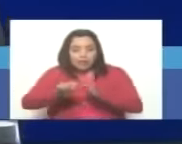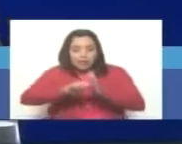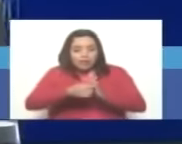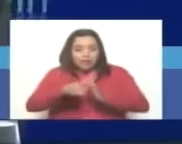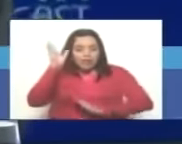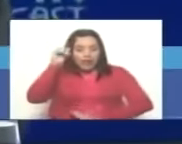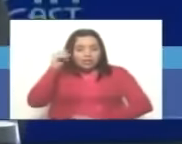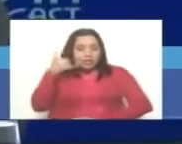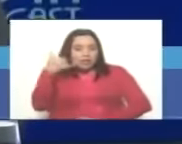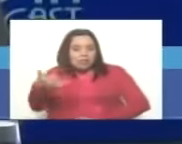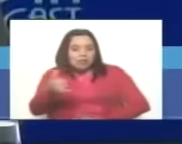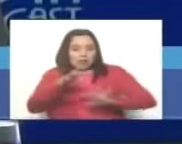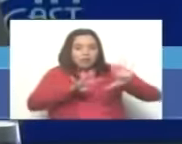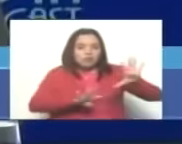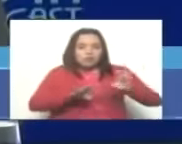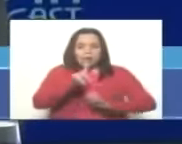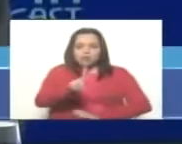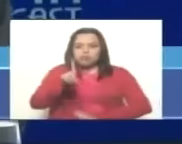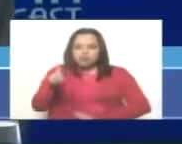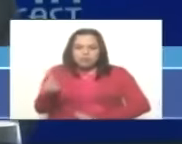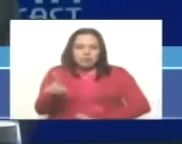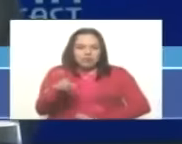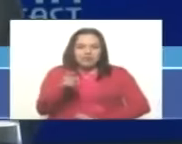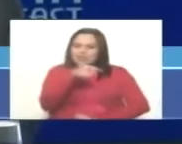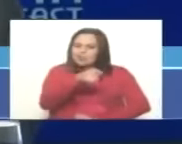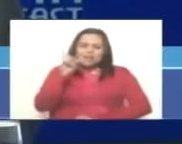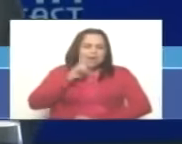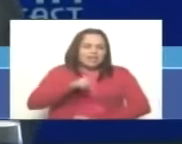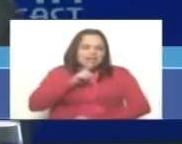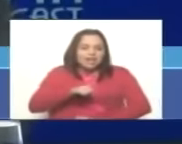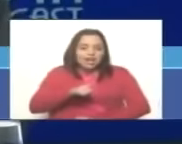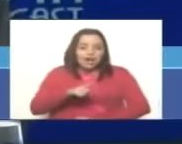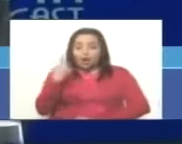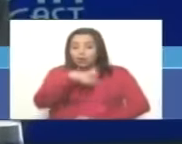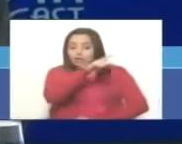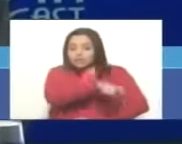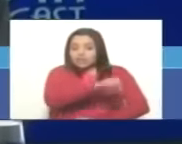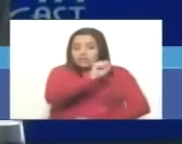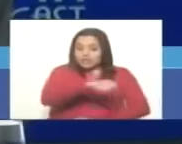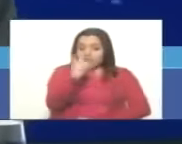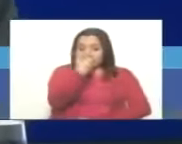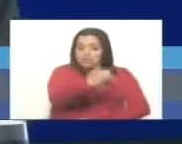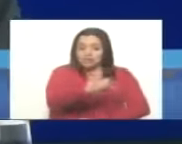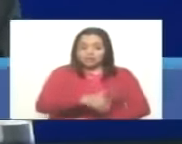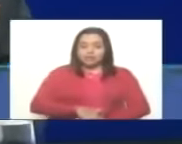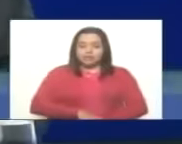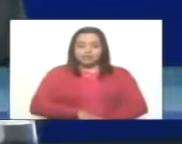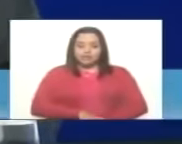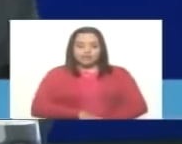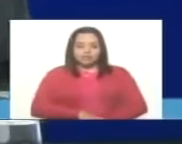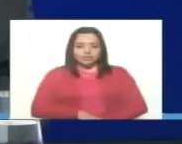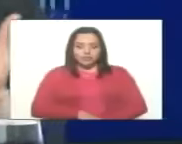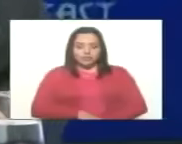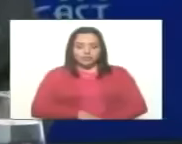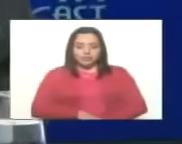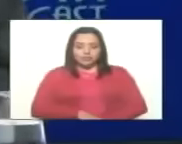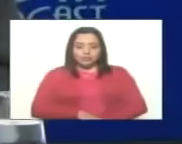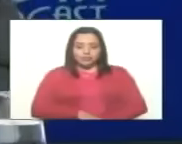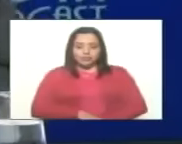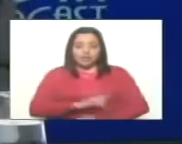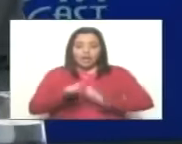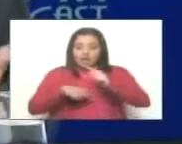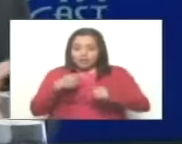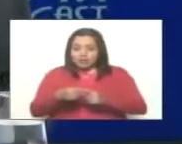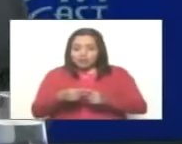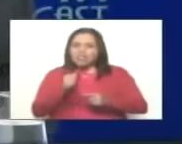llama al 911, cosa que fue mentira. Quien llama fue un vecino. ¿Quién en un medio de un hecho como eso se